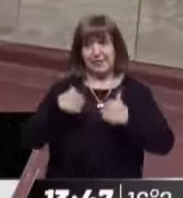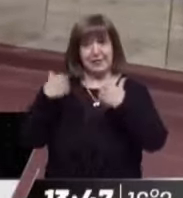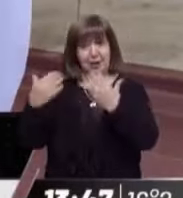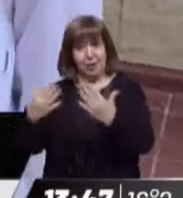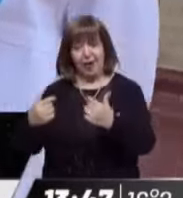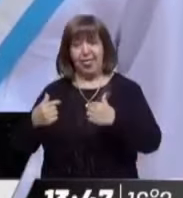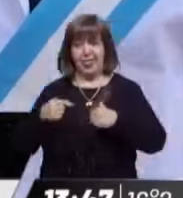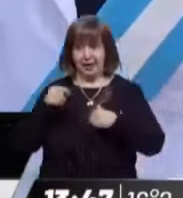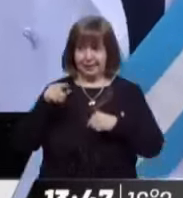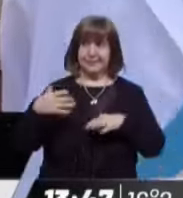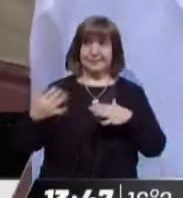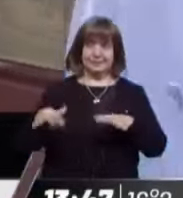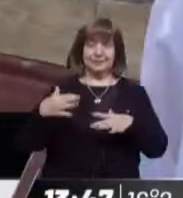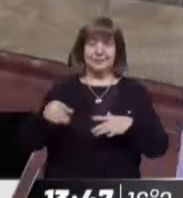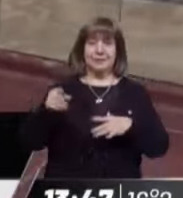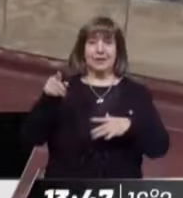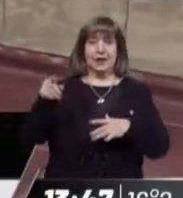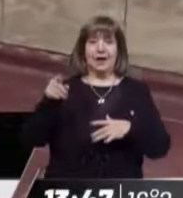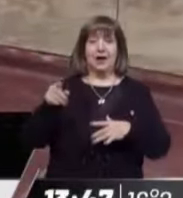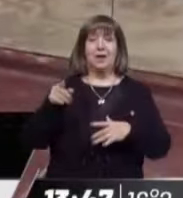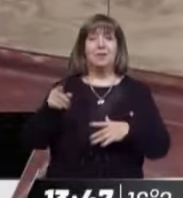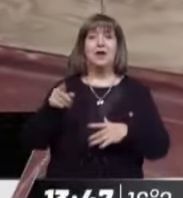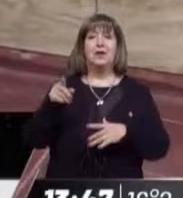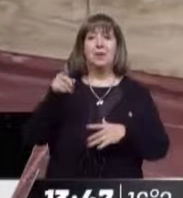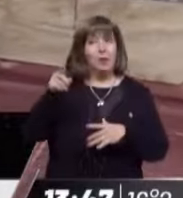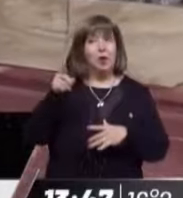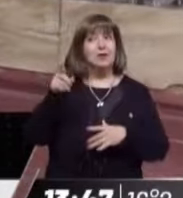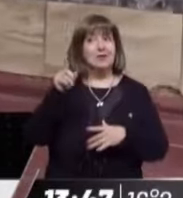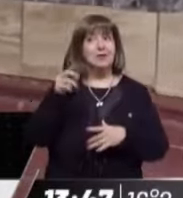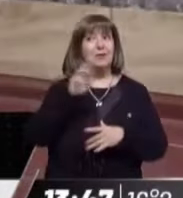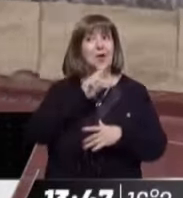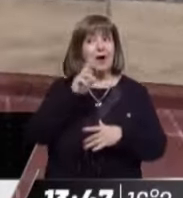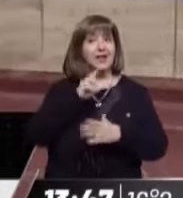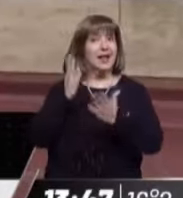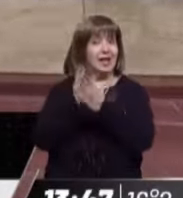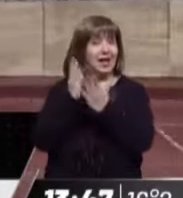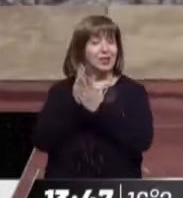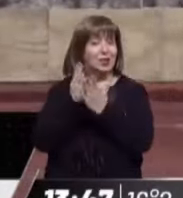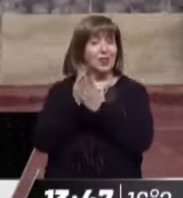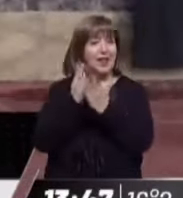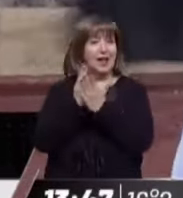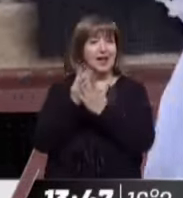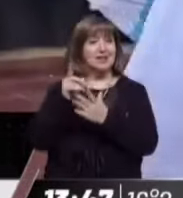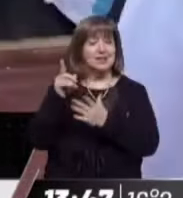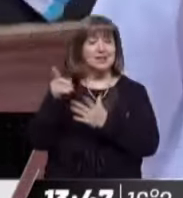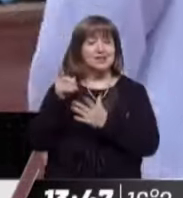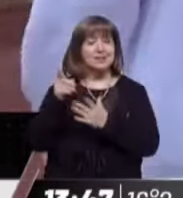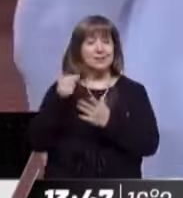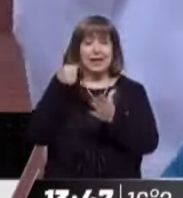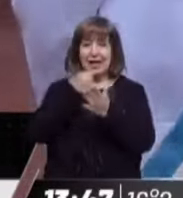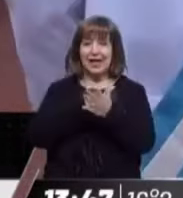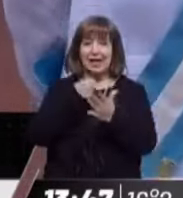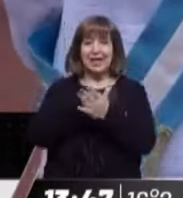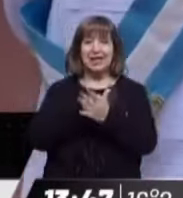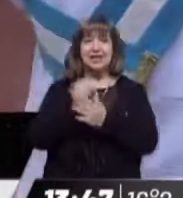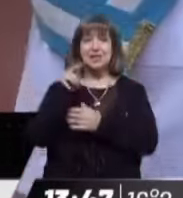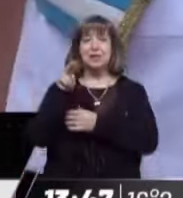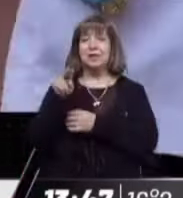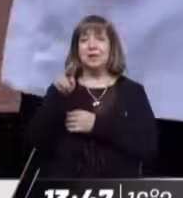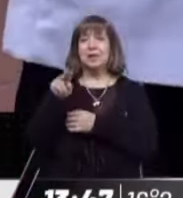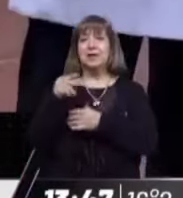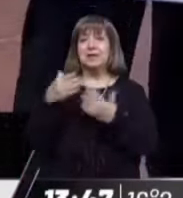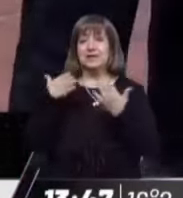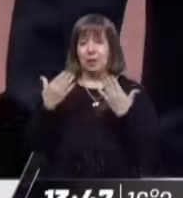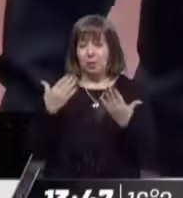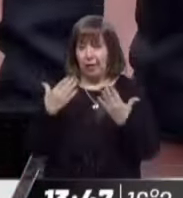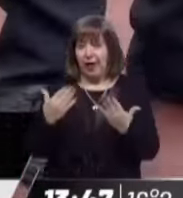vos. Sí, no, olvídate, unas ganas de seguir su ejemplo, es una admiración constante, es mirarlo y decir se